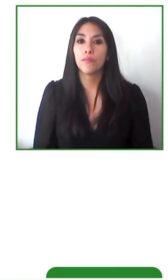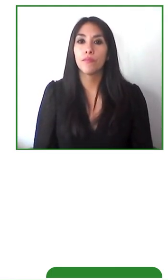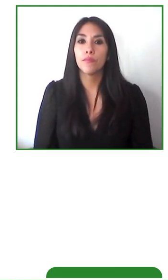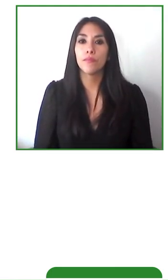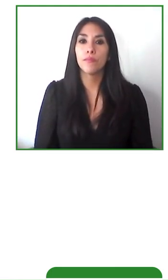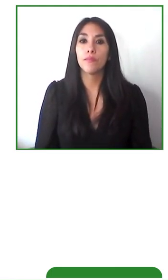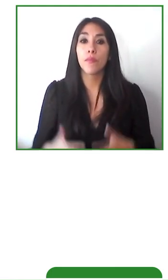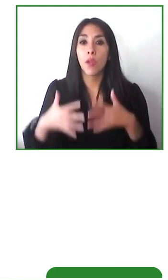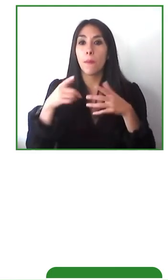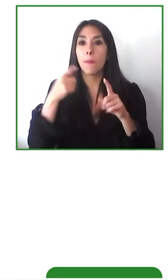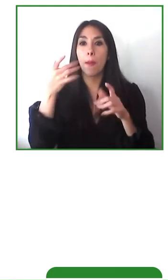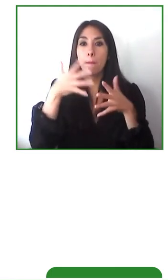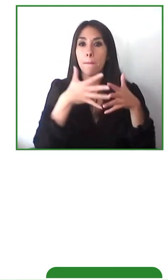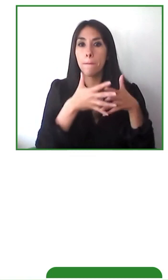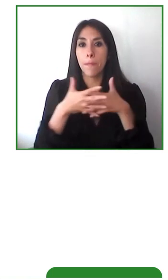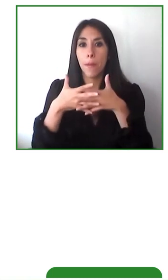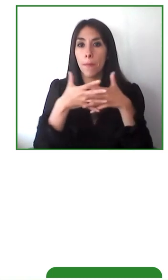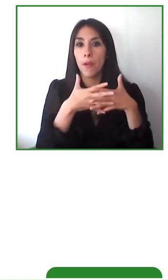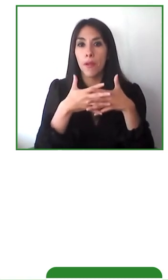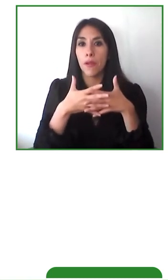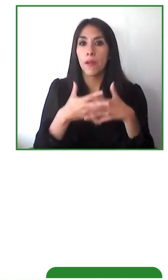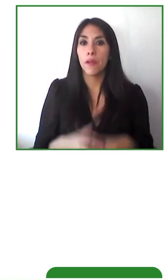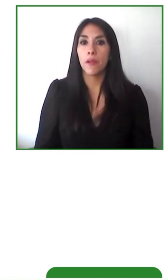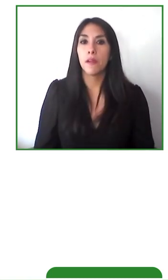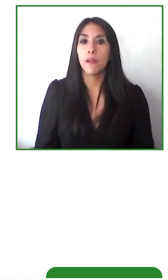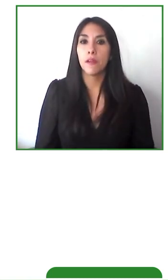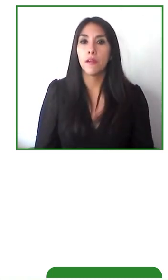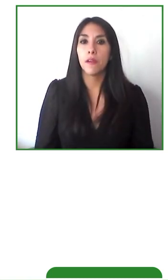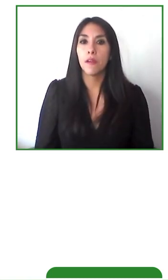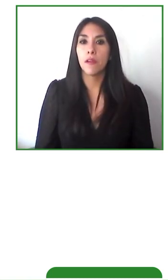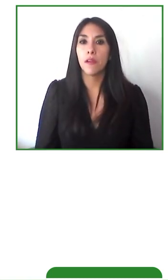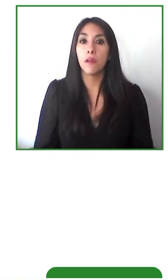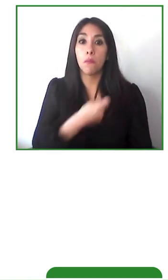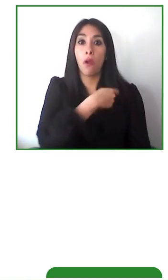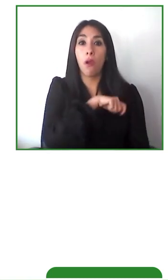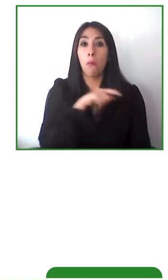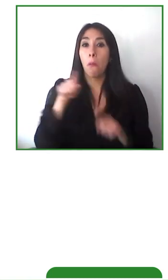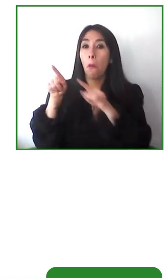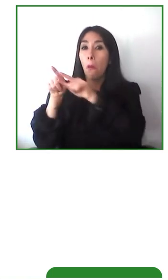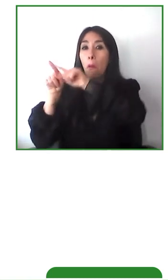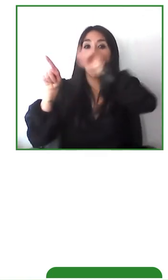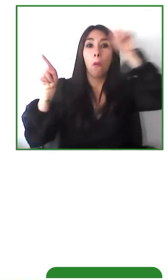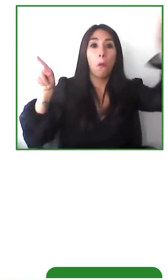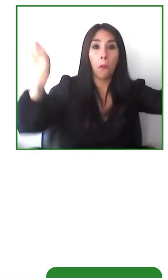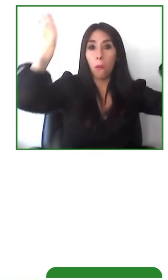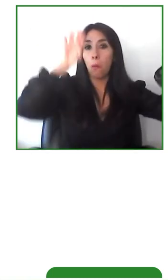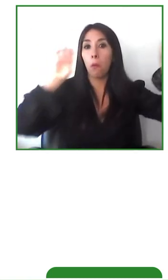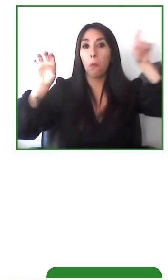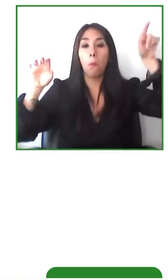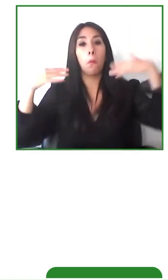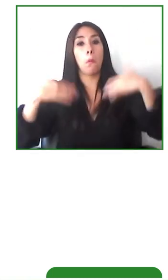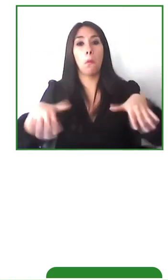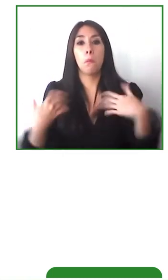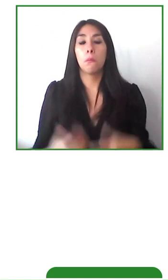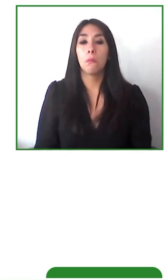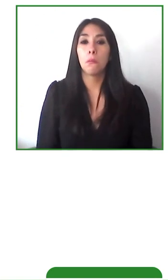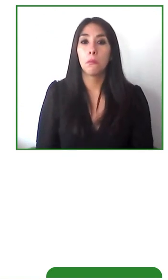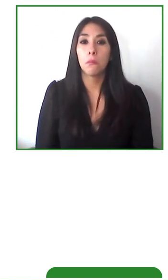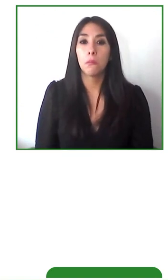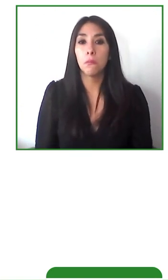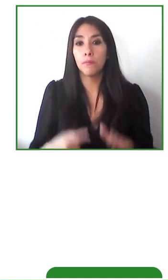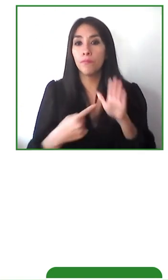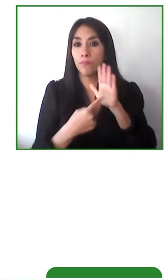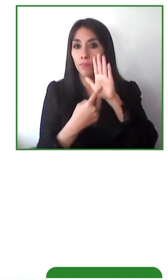combinación Estados Unidos y Europa. Y tengo el placer de presentar a Chris